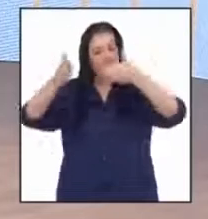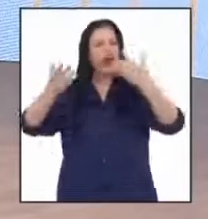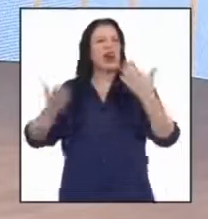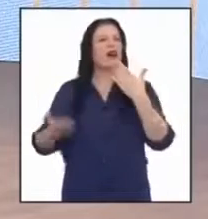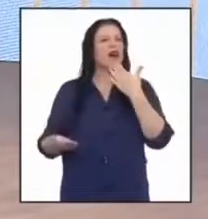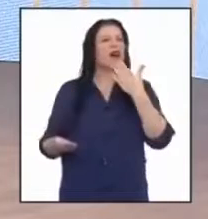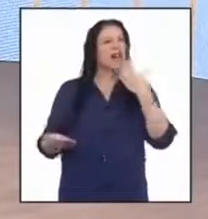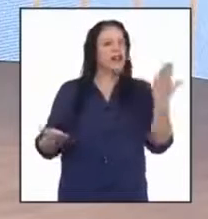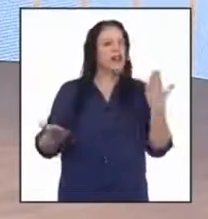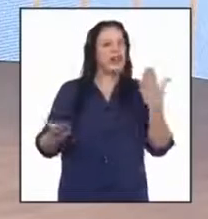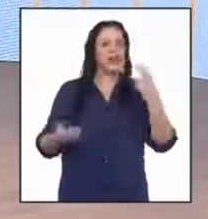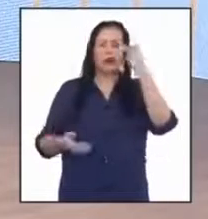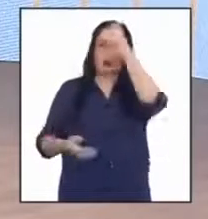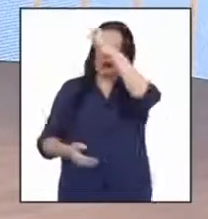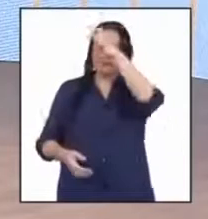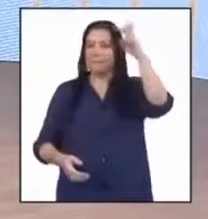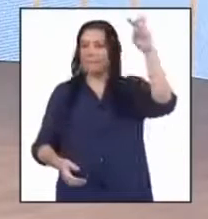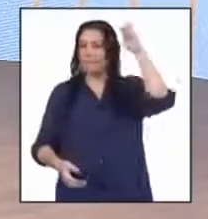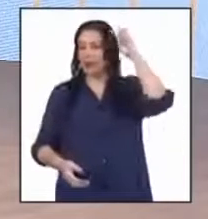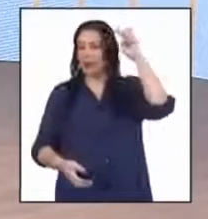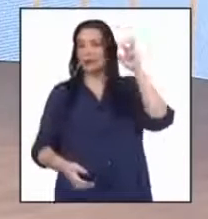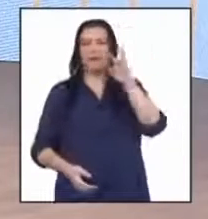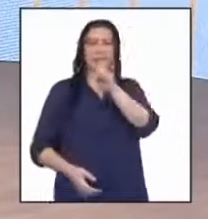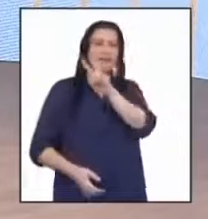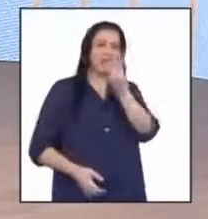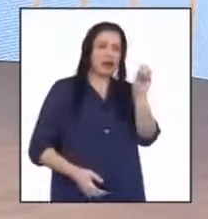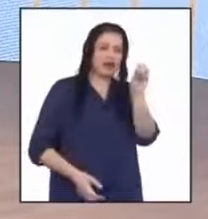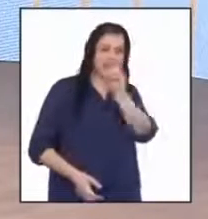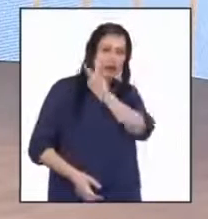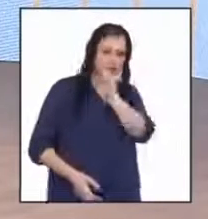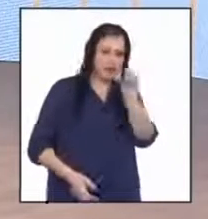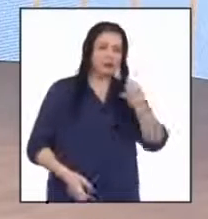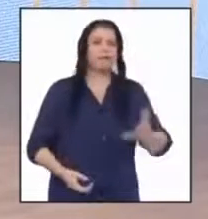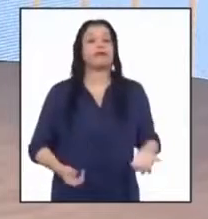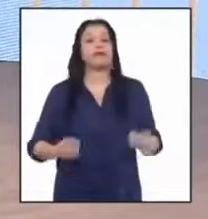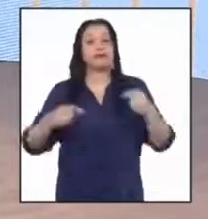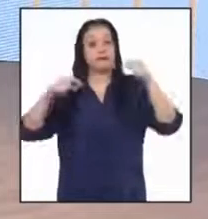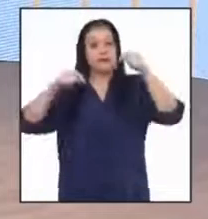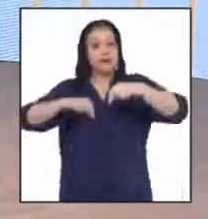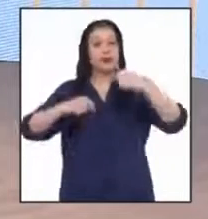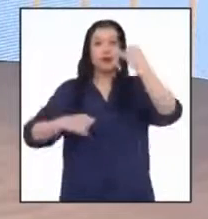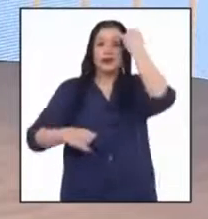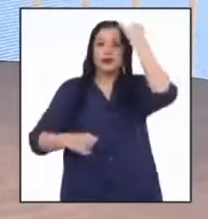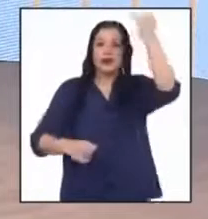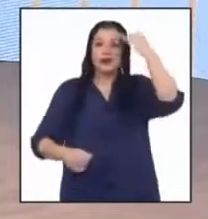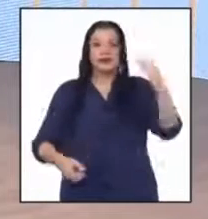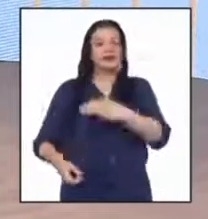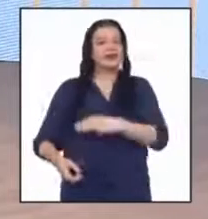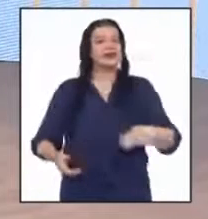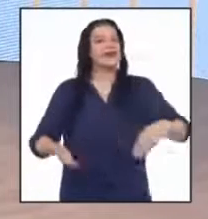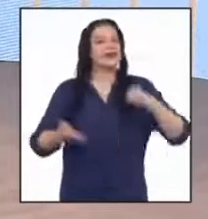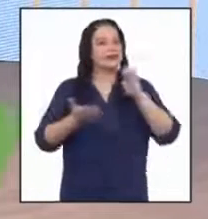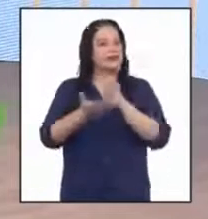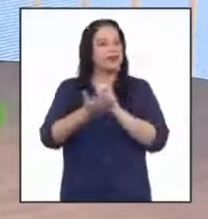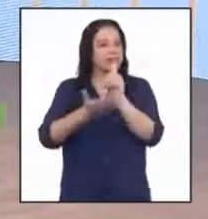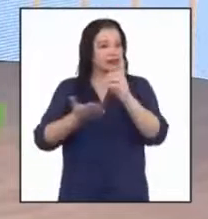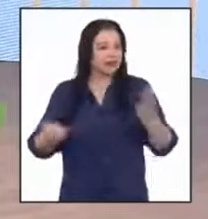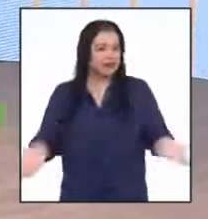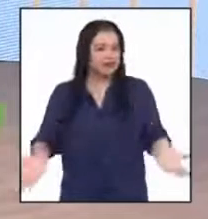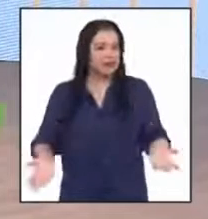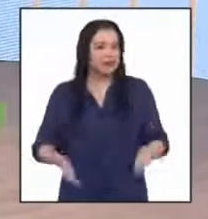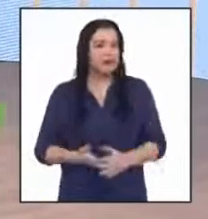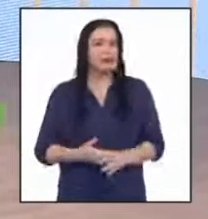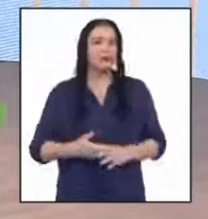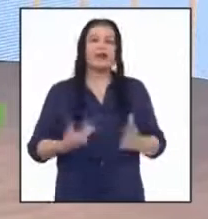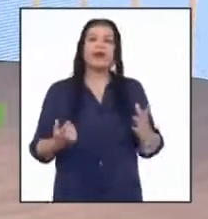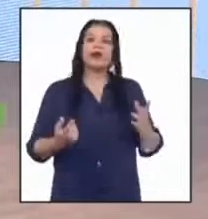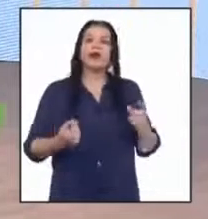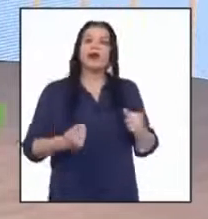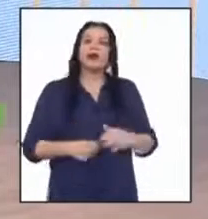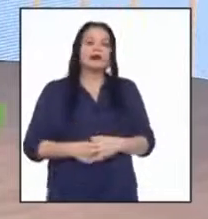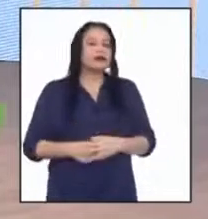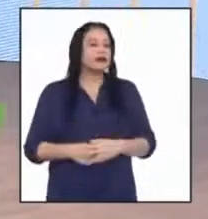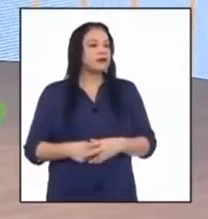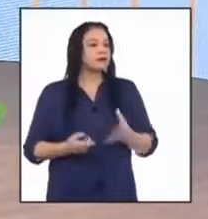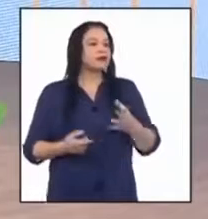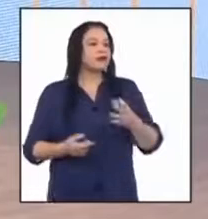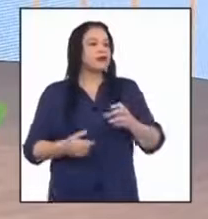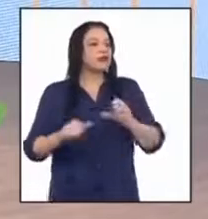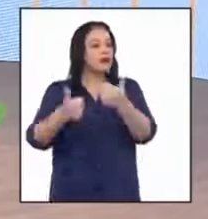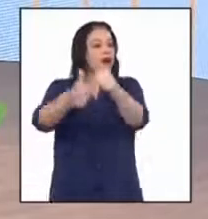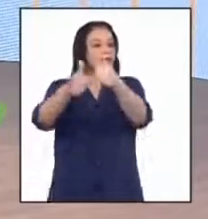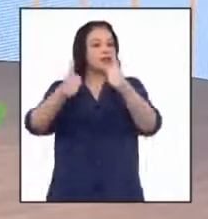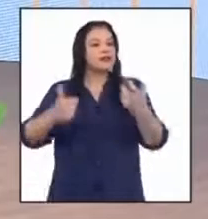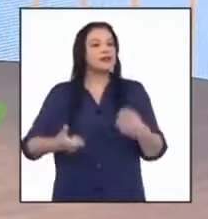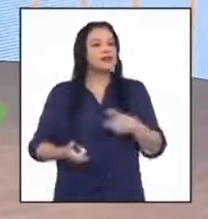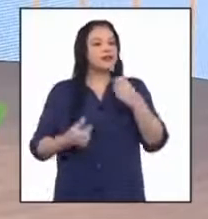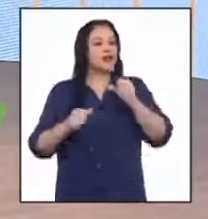para nuestra promo 2020. Esta es una iniciativa del Ministerio de Educación. Imaynatas kachkanki Stephanie,